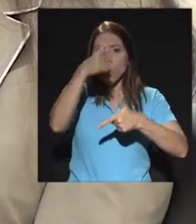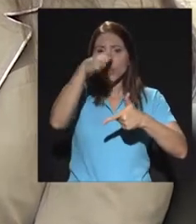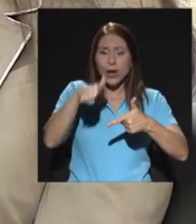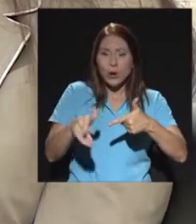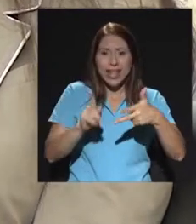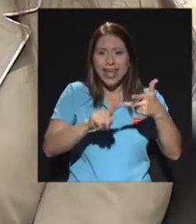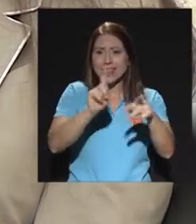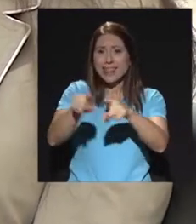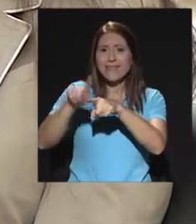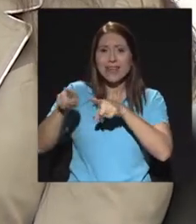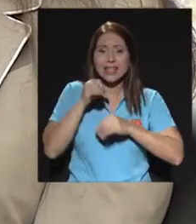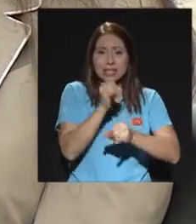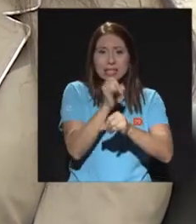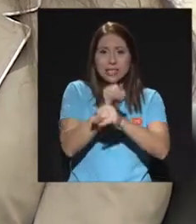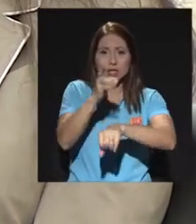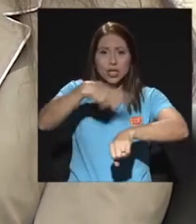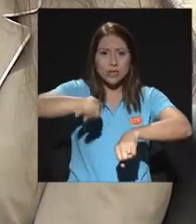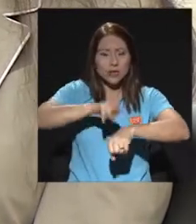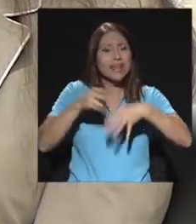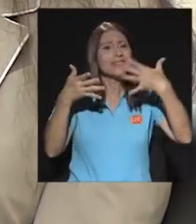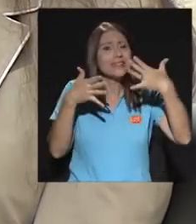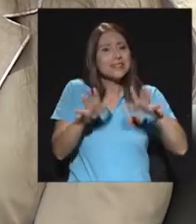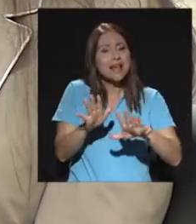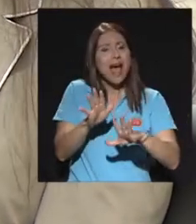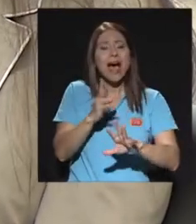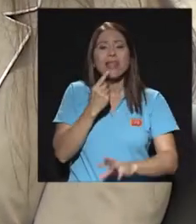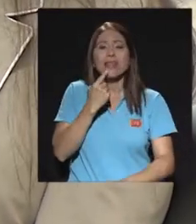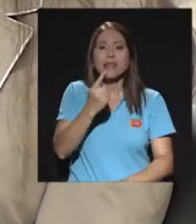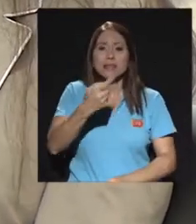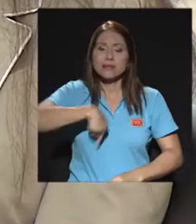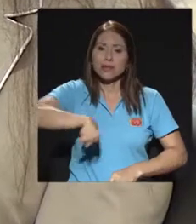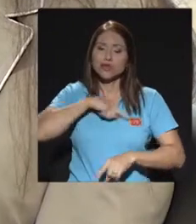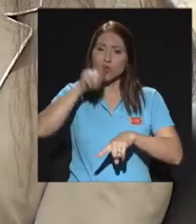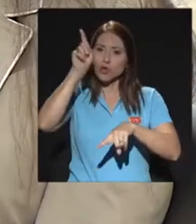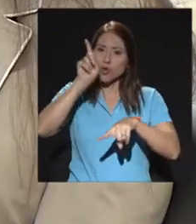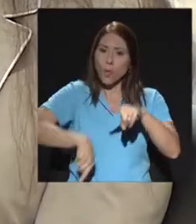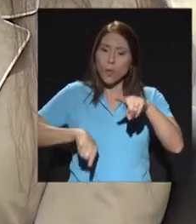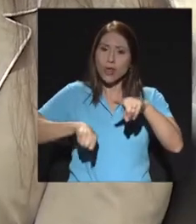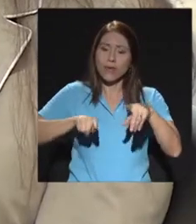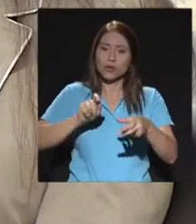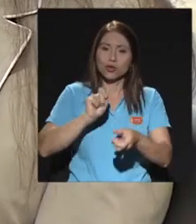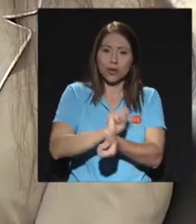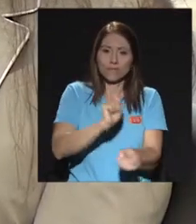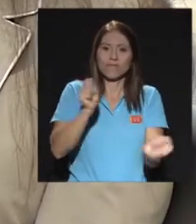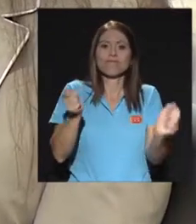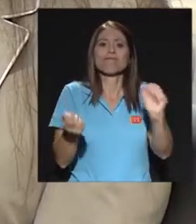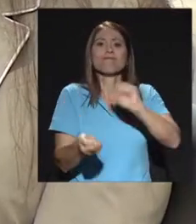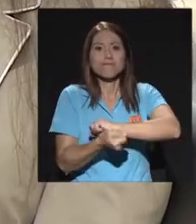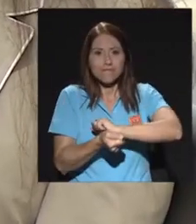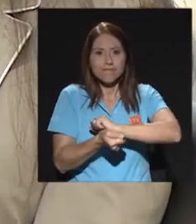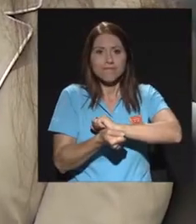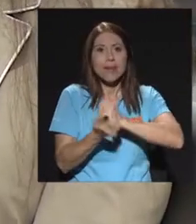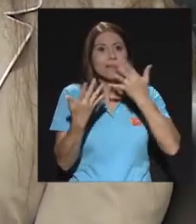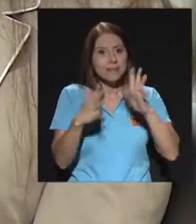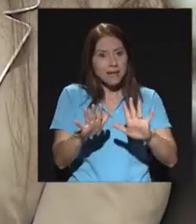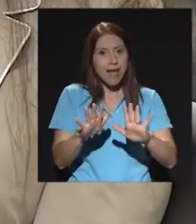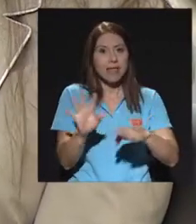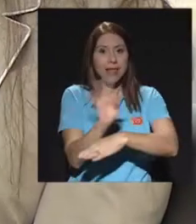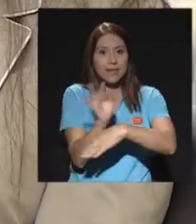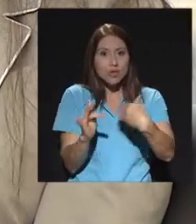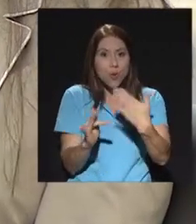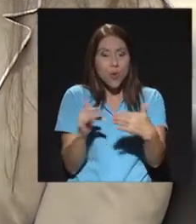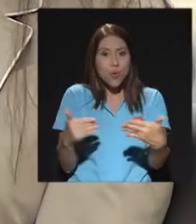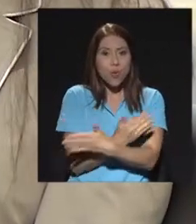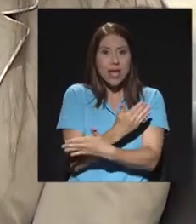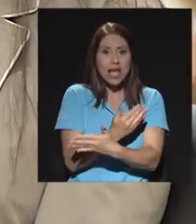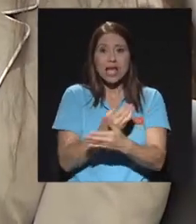instancias nacionales han señalado que no podemos entrar al cambio que implica la televisión digital sin contar con un nuevo